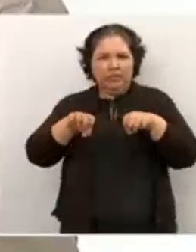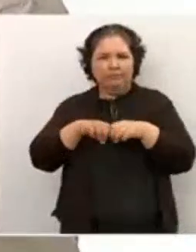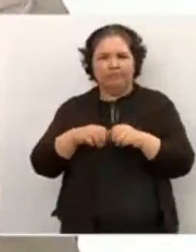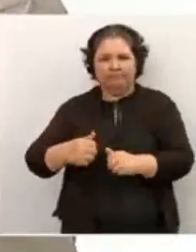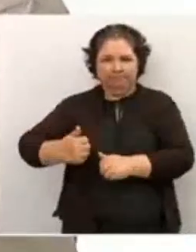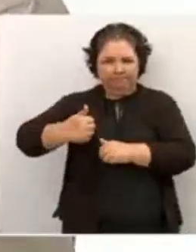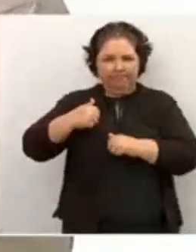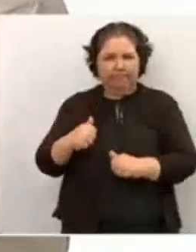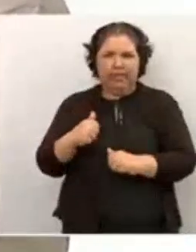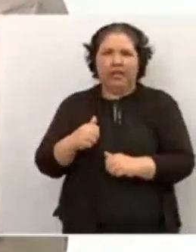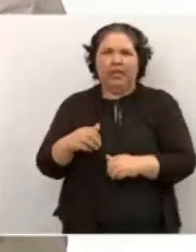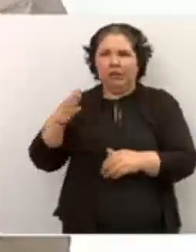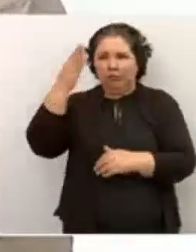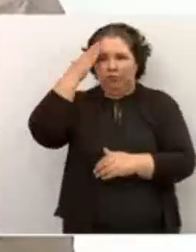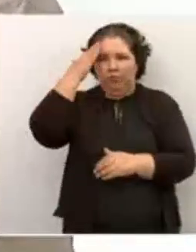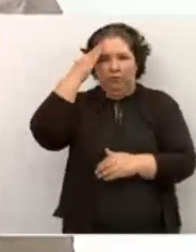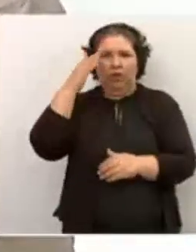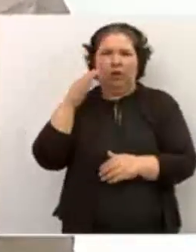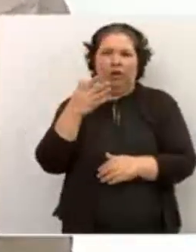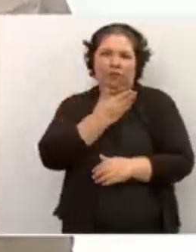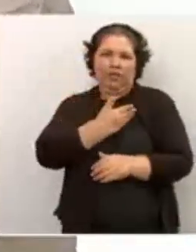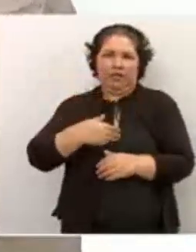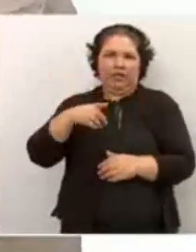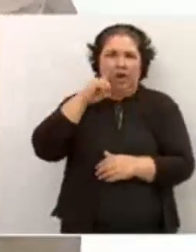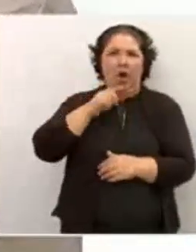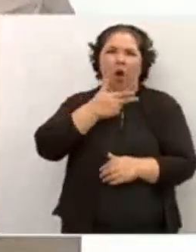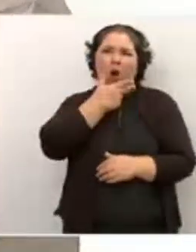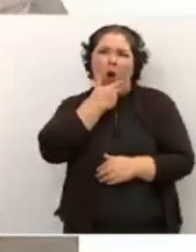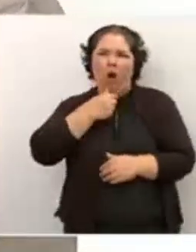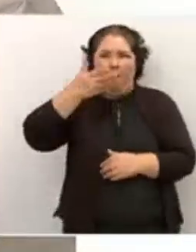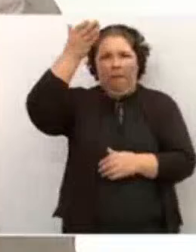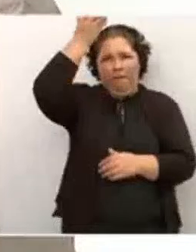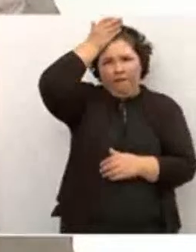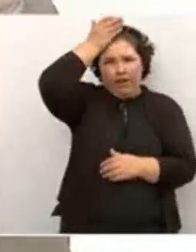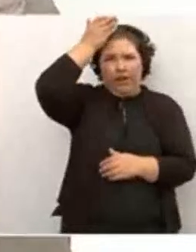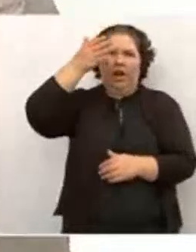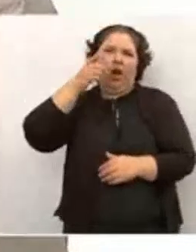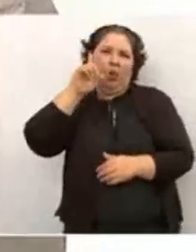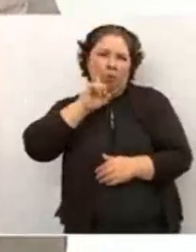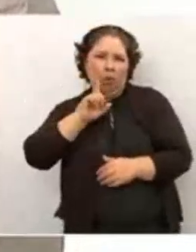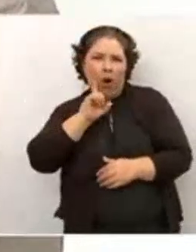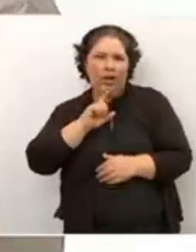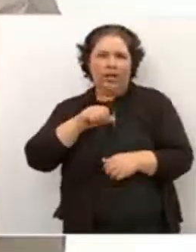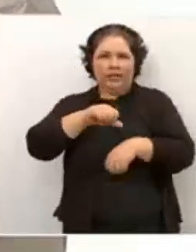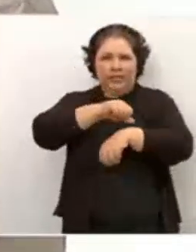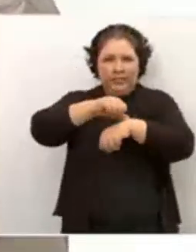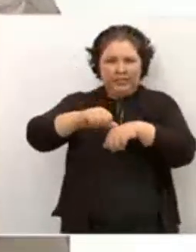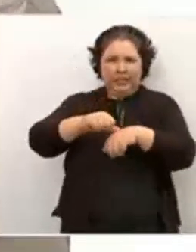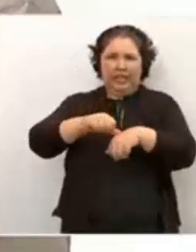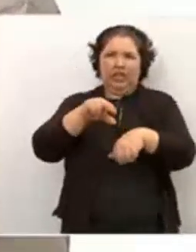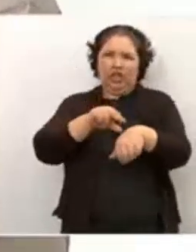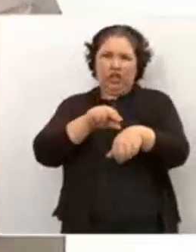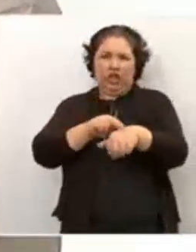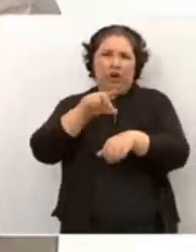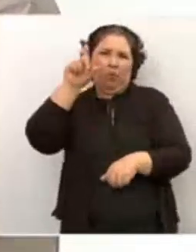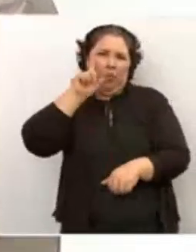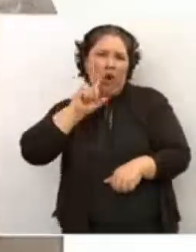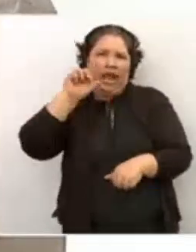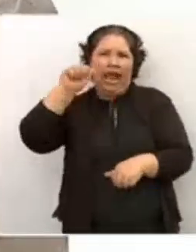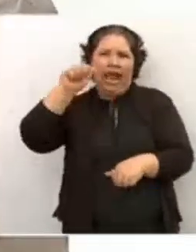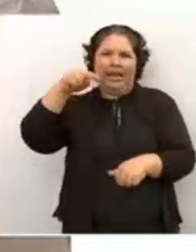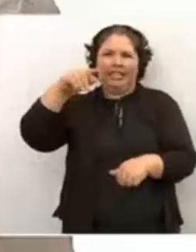con nuestra presidenta, con enfermeras, con A, con cirujanas, con A, con anestesiólogas, con A y